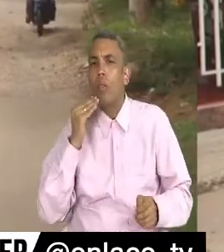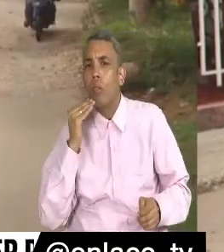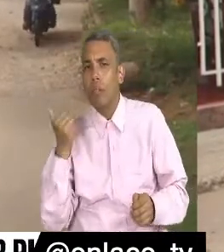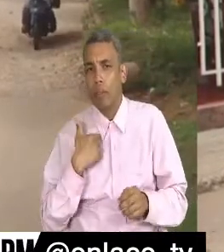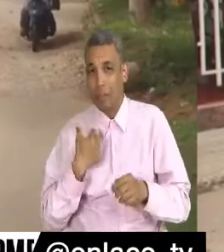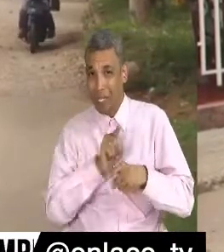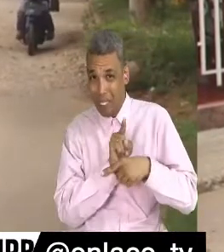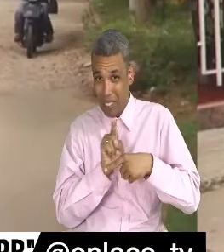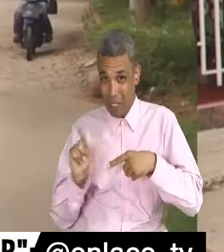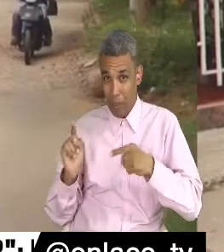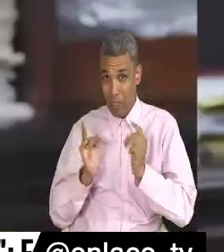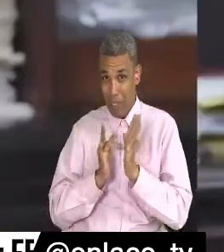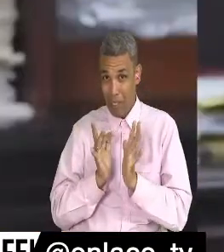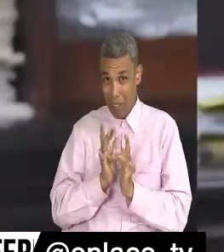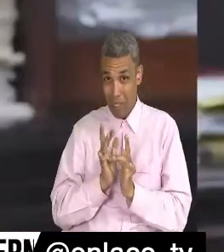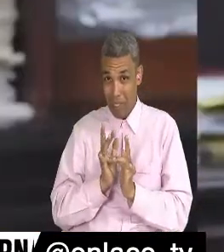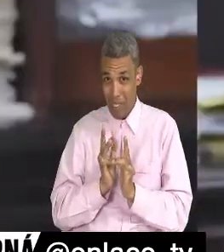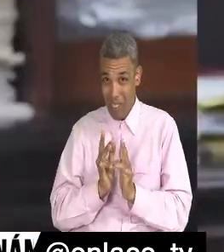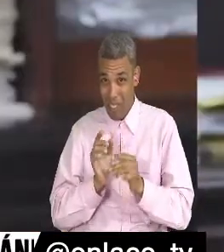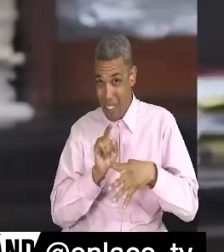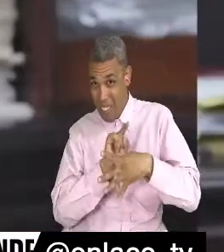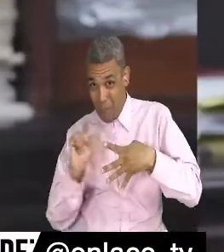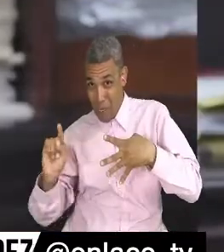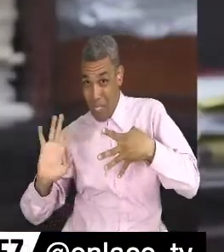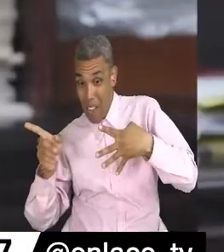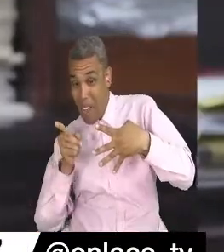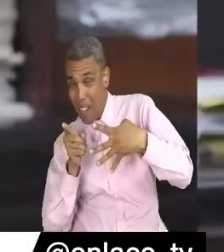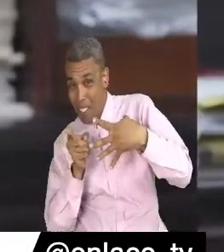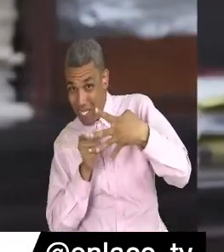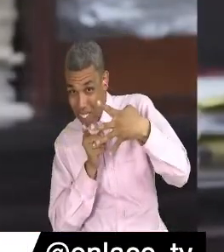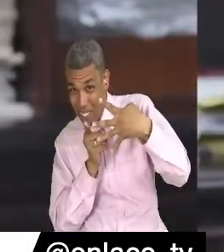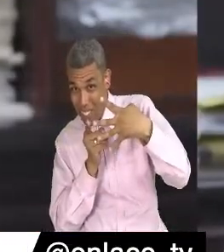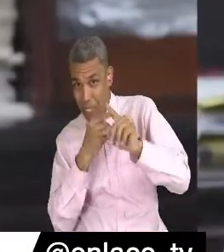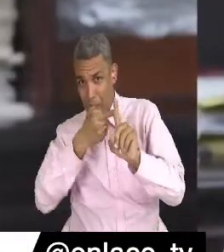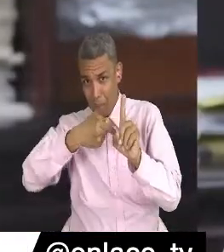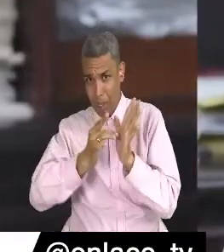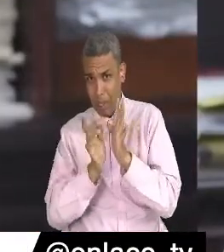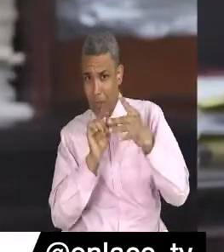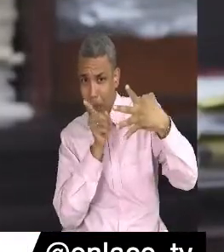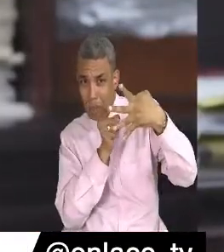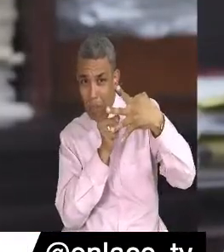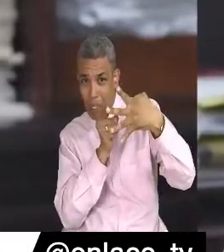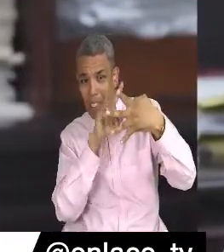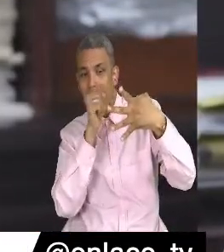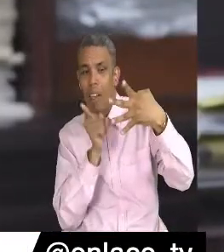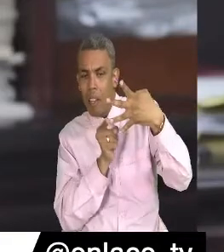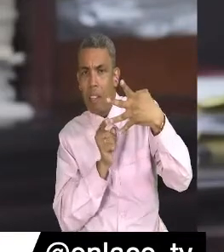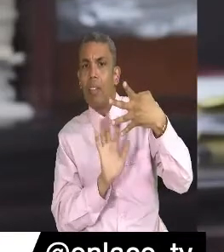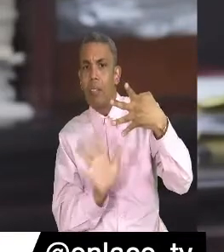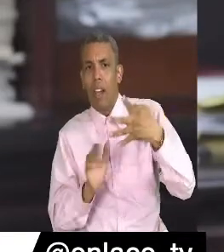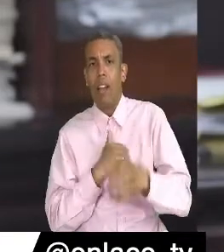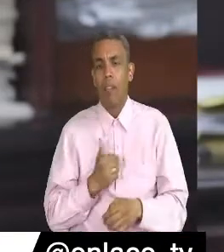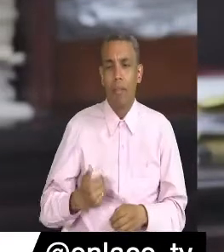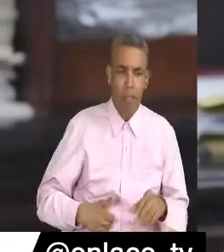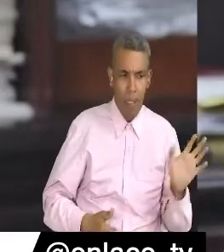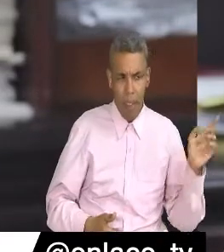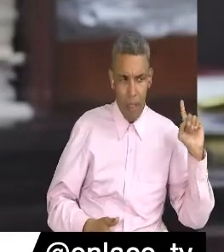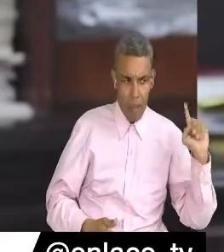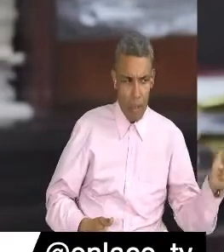a Semana Santa. Esto lo vamos a atender, ya este año hicimos el proceso de contratación, tenemos un contrato de suministro de